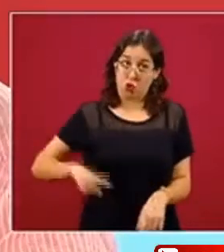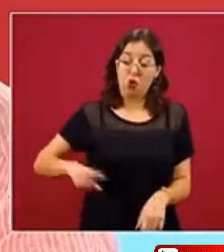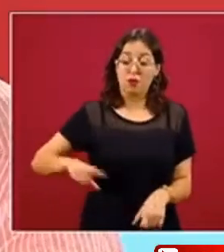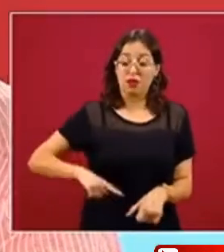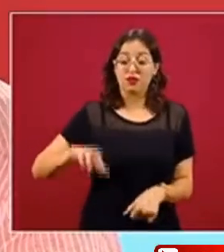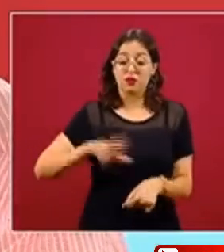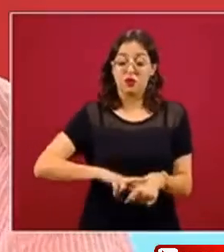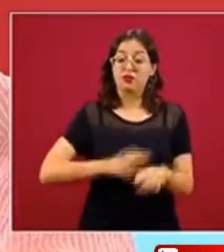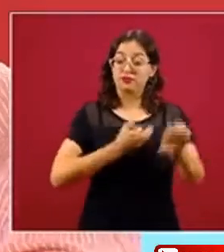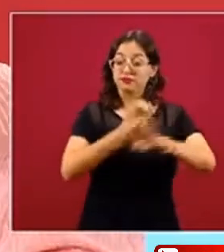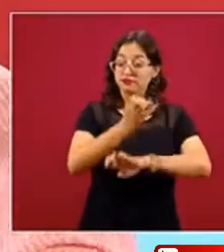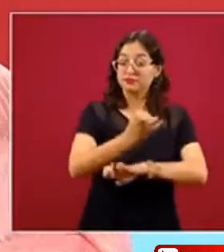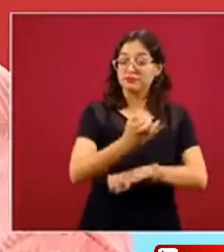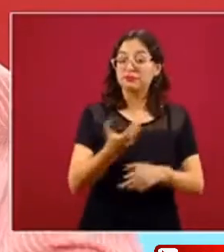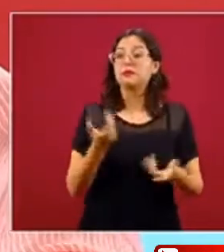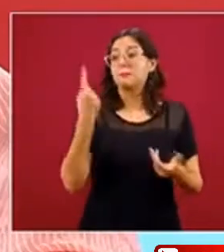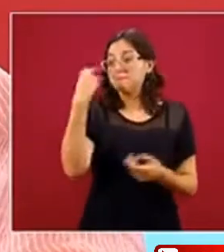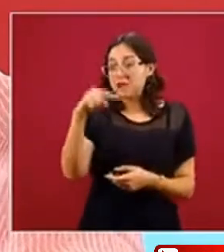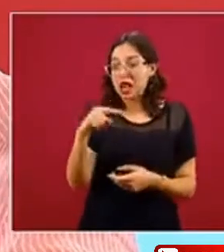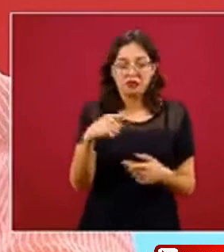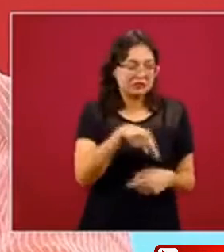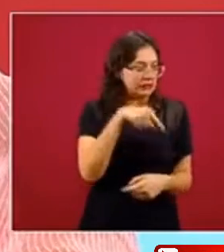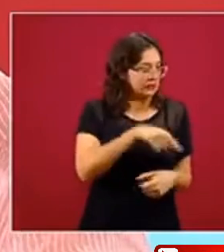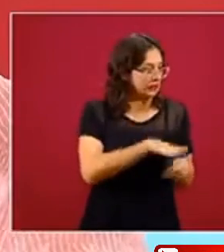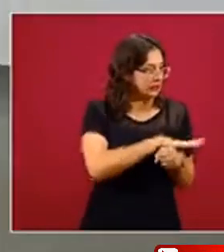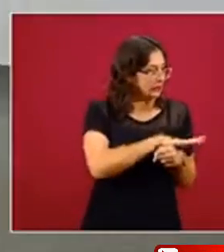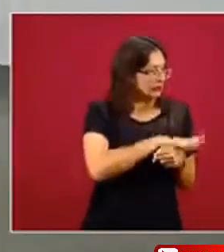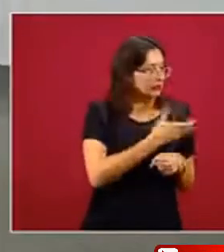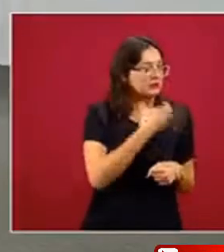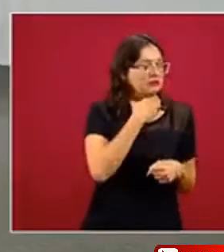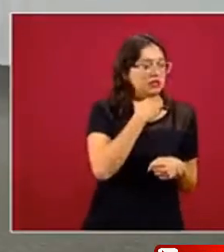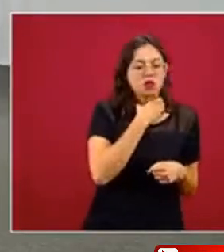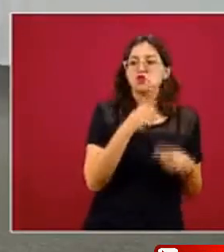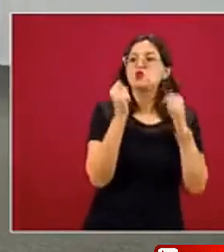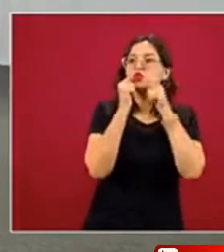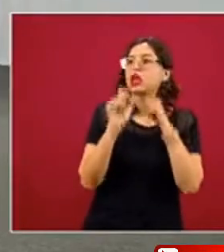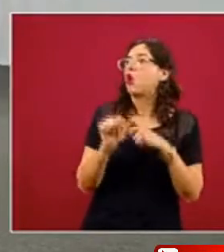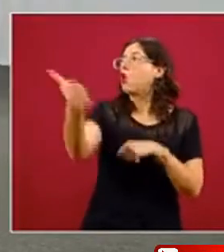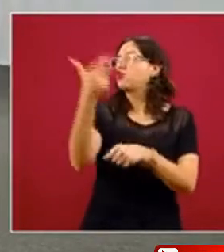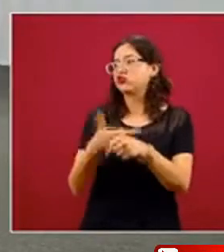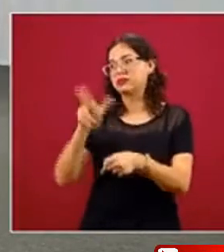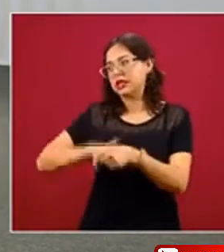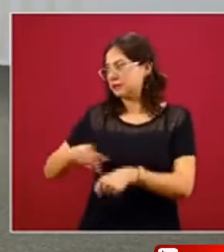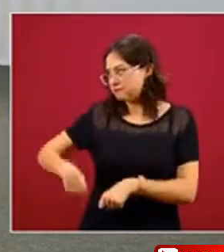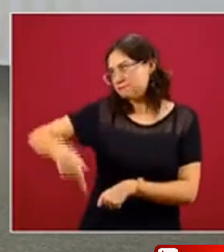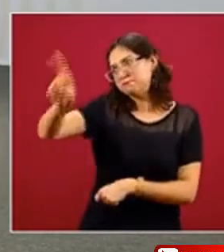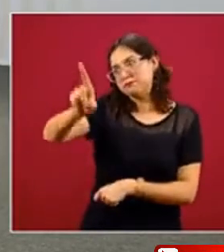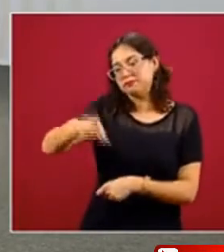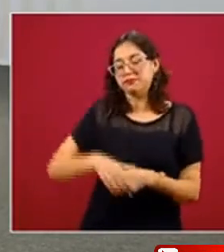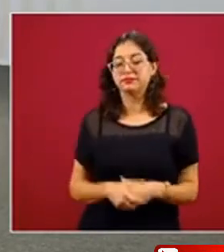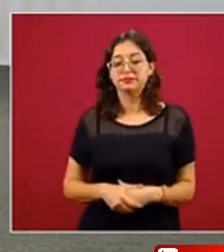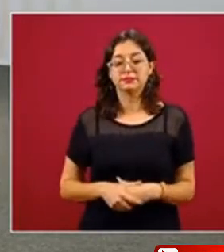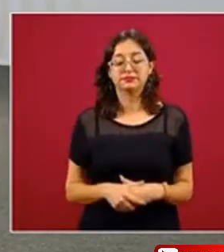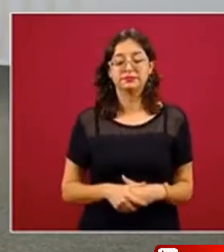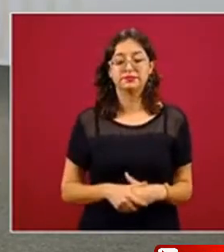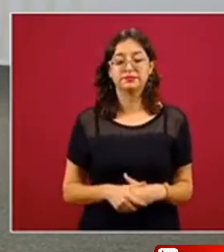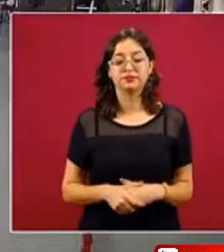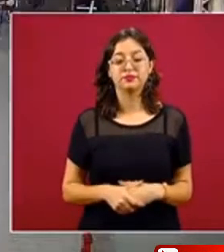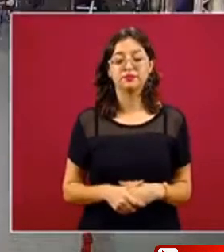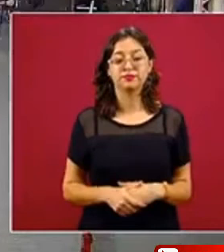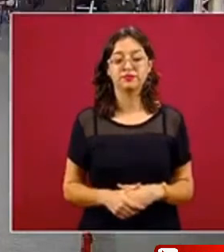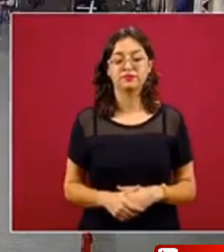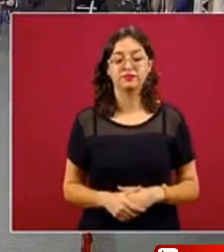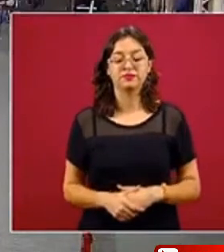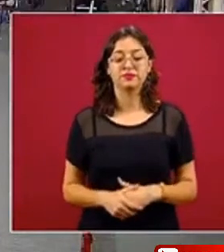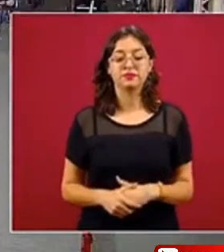estatal para intercambiar servicios y turnar a las personas a donde deben estar. Existe un mecanismo